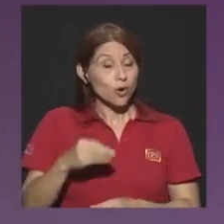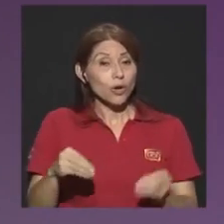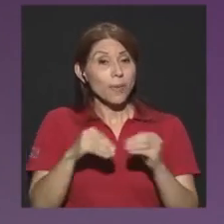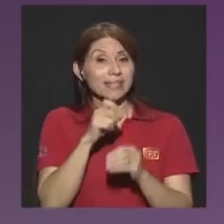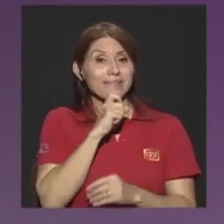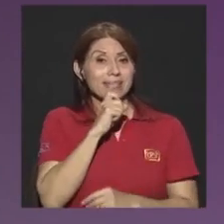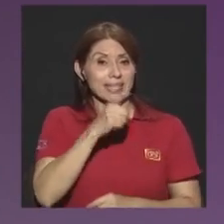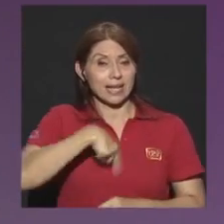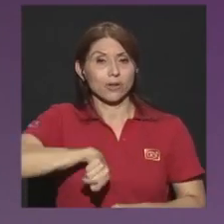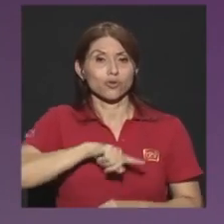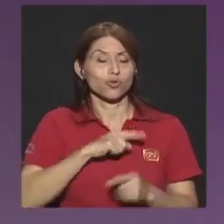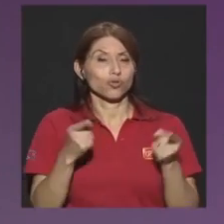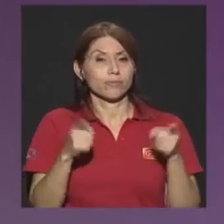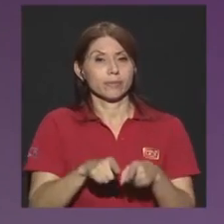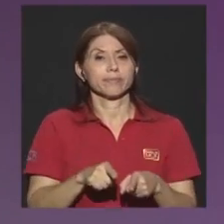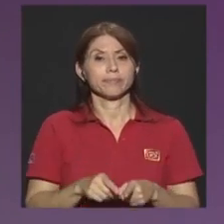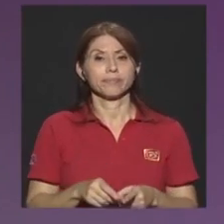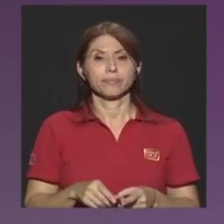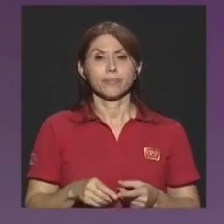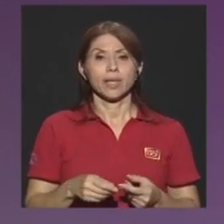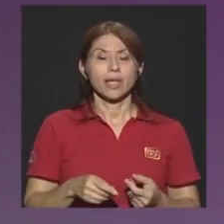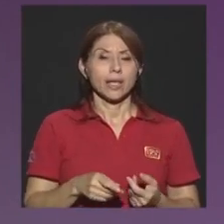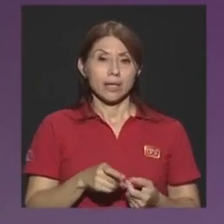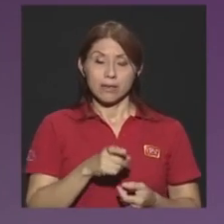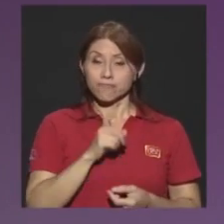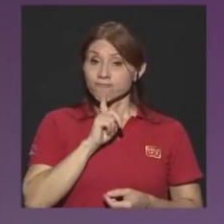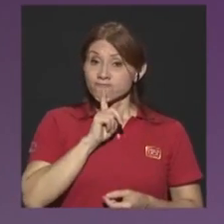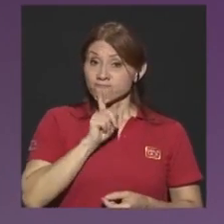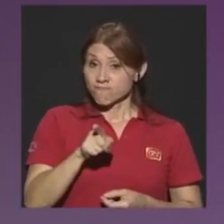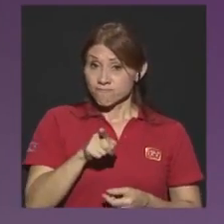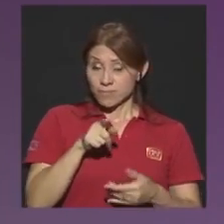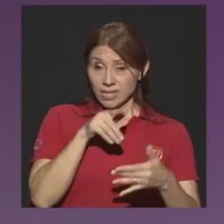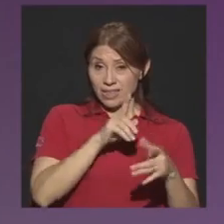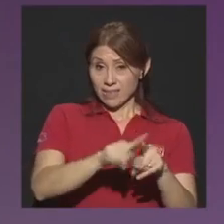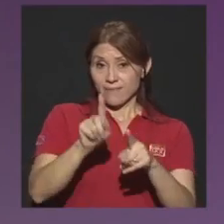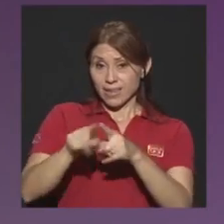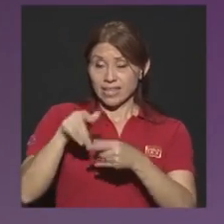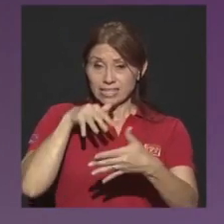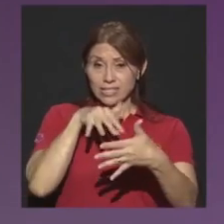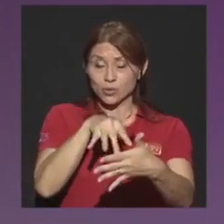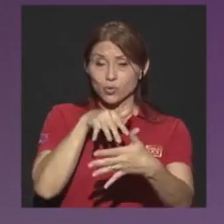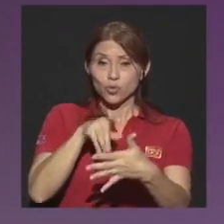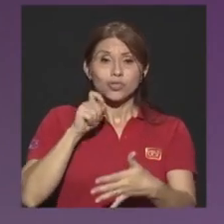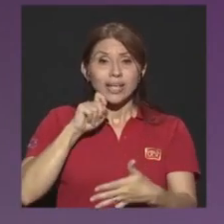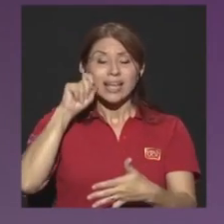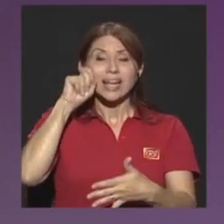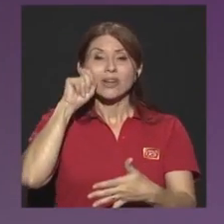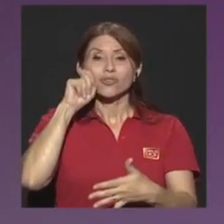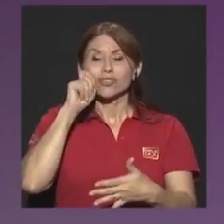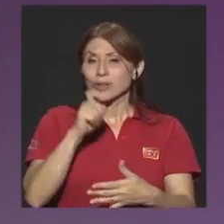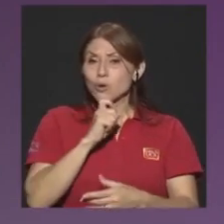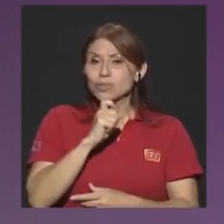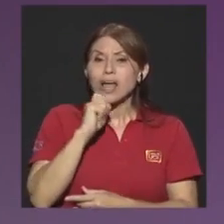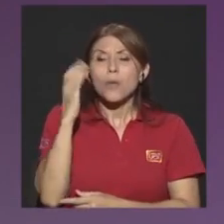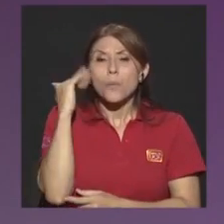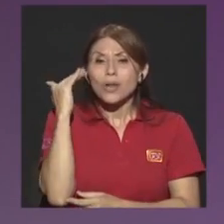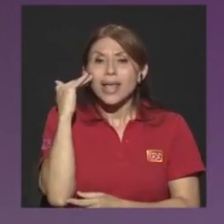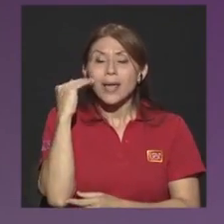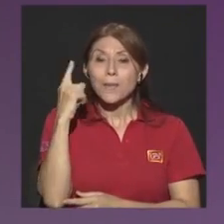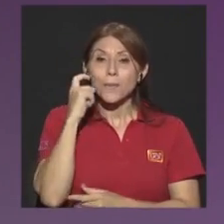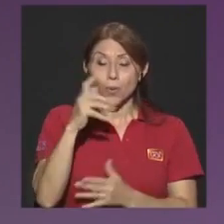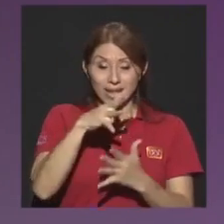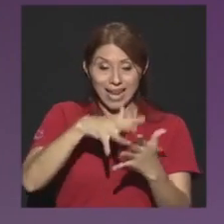costado a los estudios de género es que sea cruzado por la malla curricular no solo de